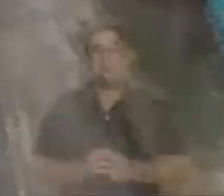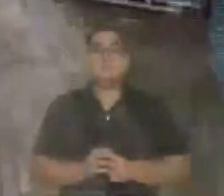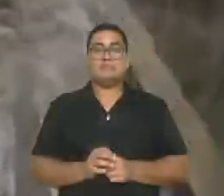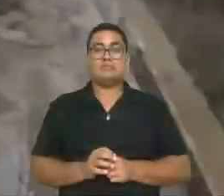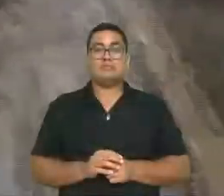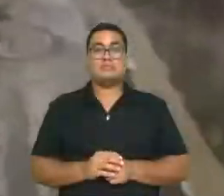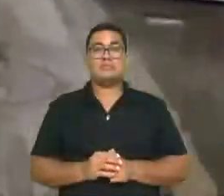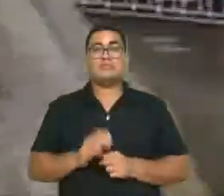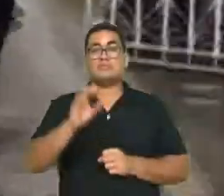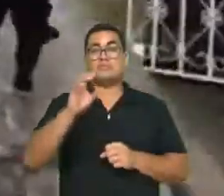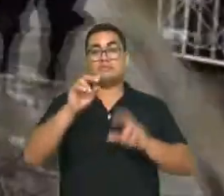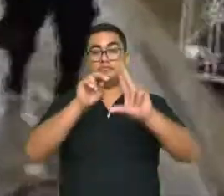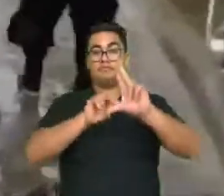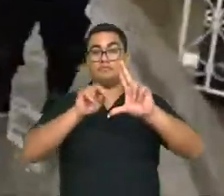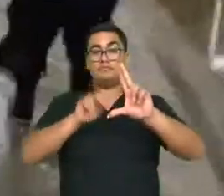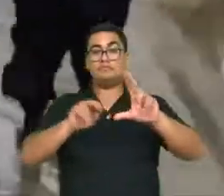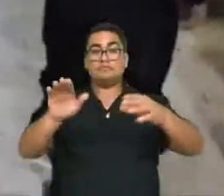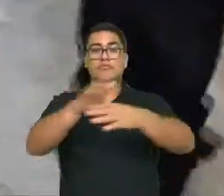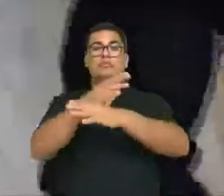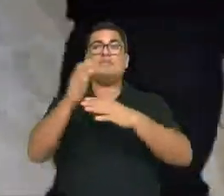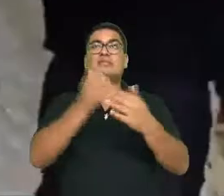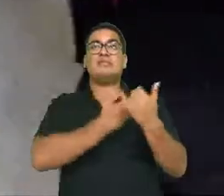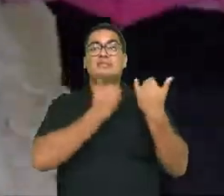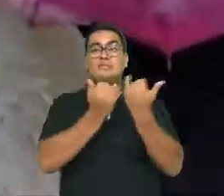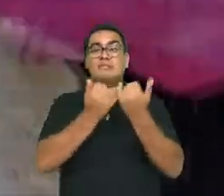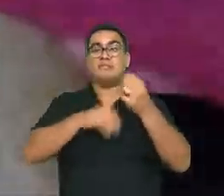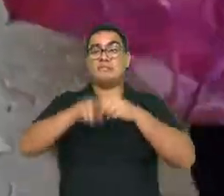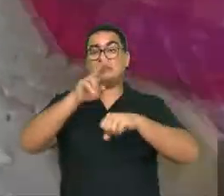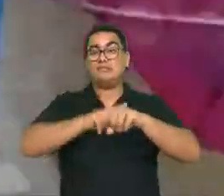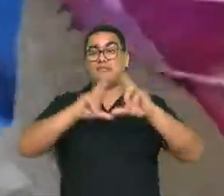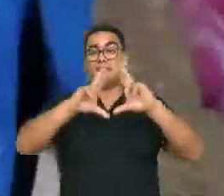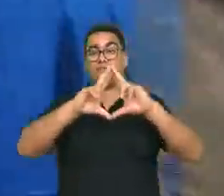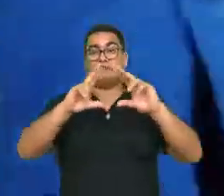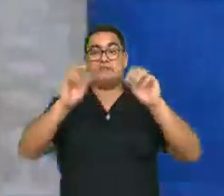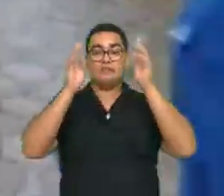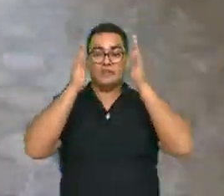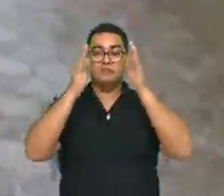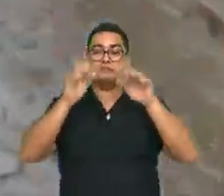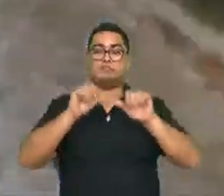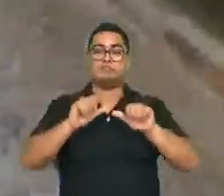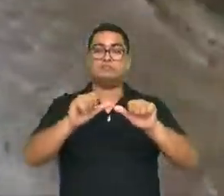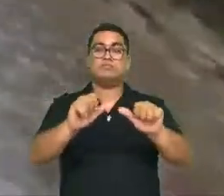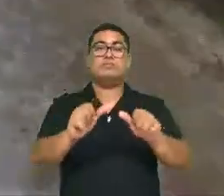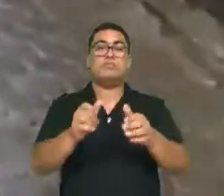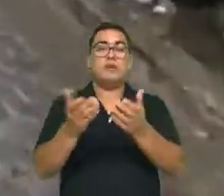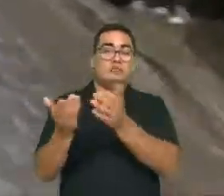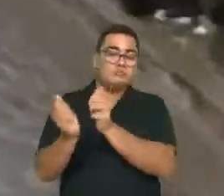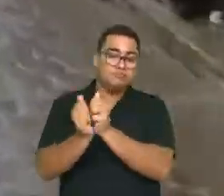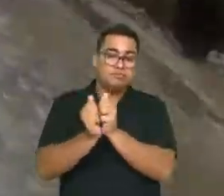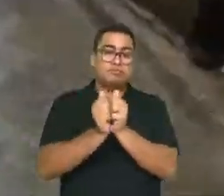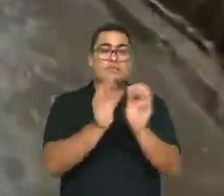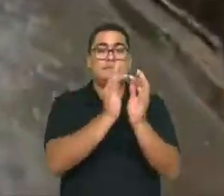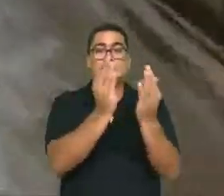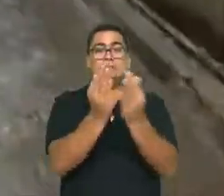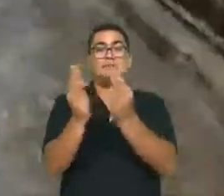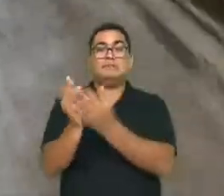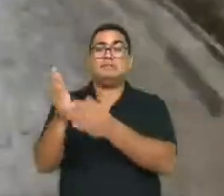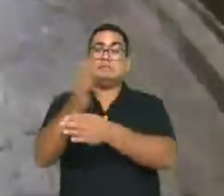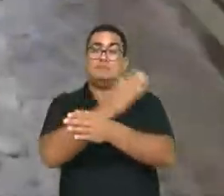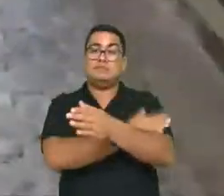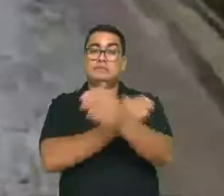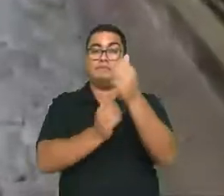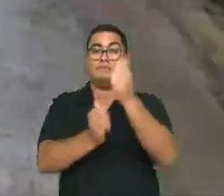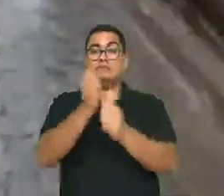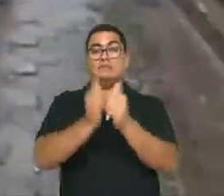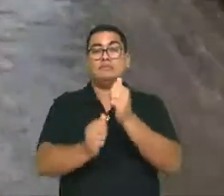Los Comupred y las instituciones a nivel nacional continúan atendiendo las emergencias y dando acompañamiento a las familias afectadas por el